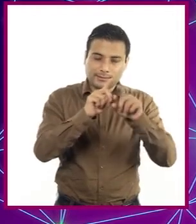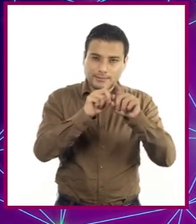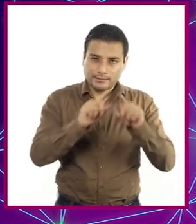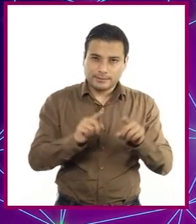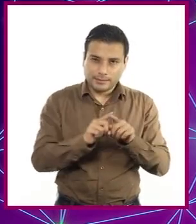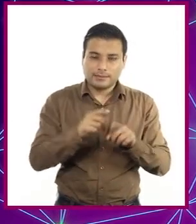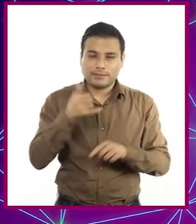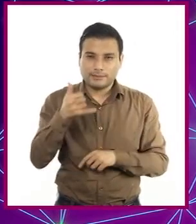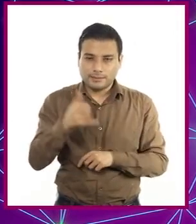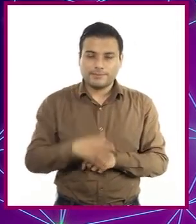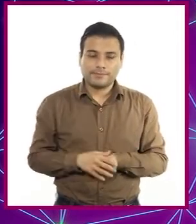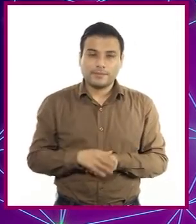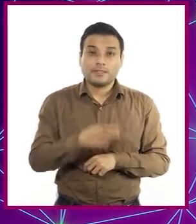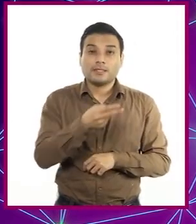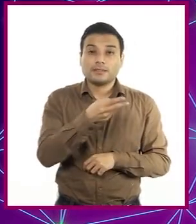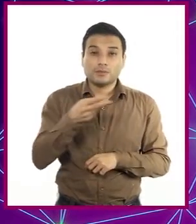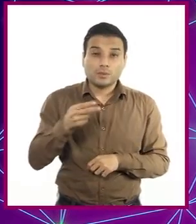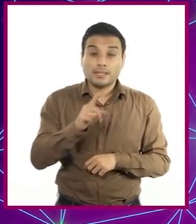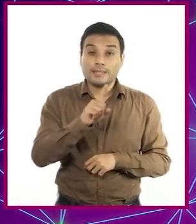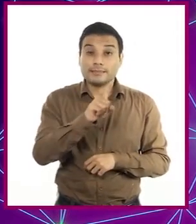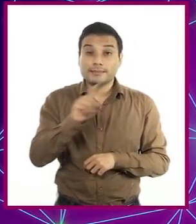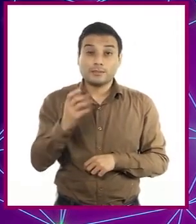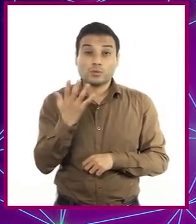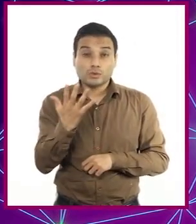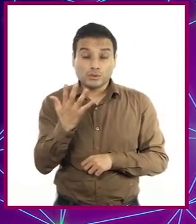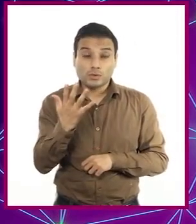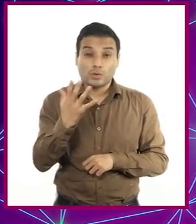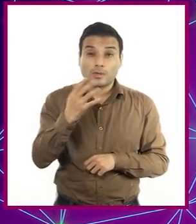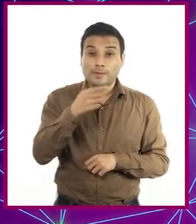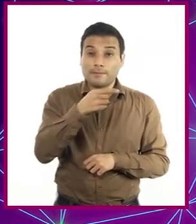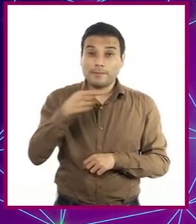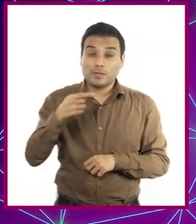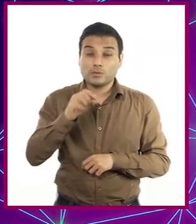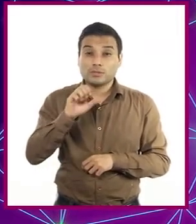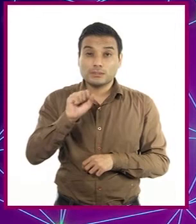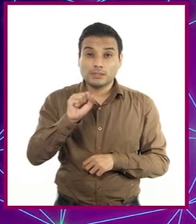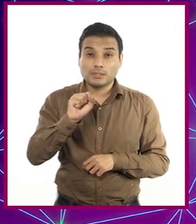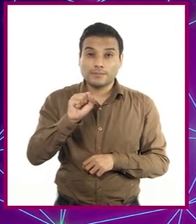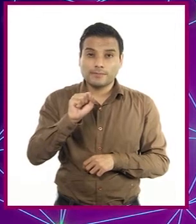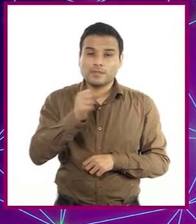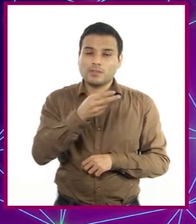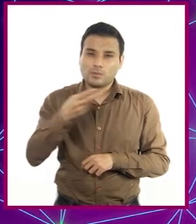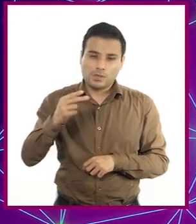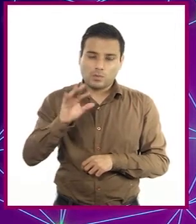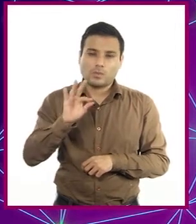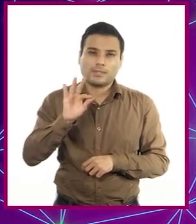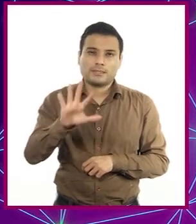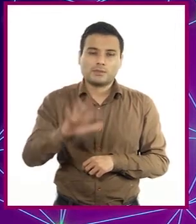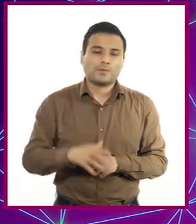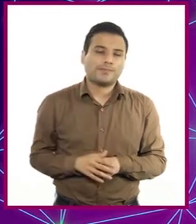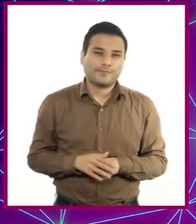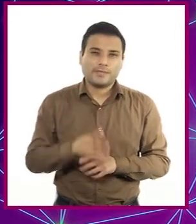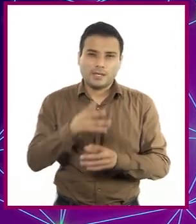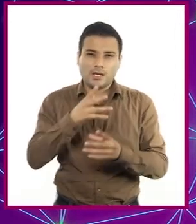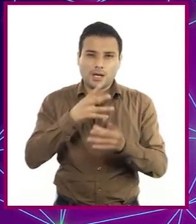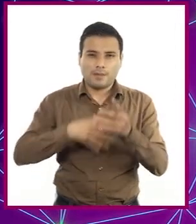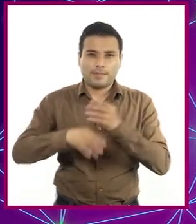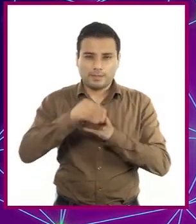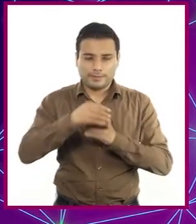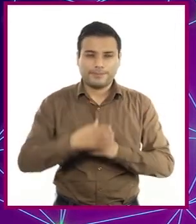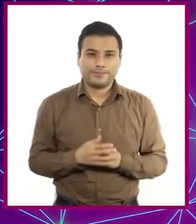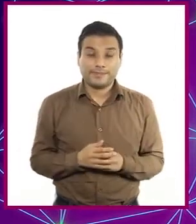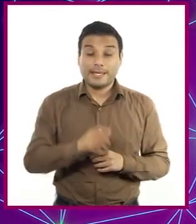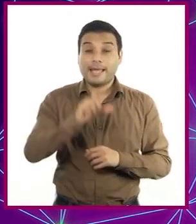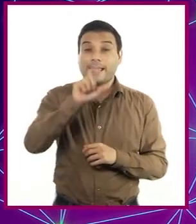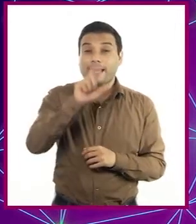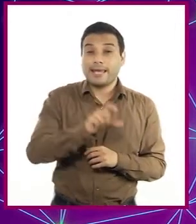delta y es igual a 105 menos 60 igual a 45. Por otro lado, la diferencia en